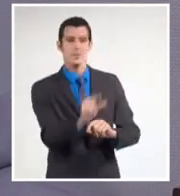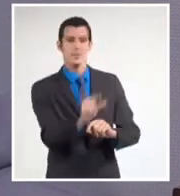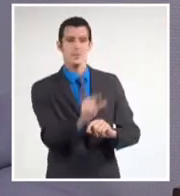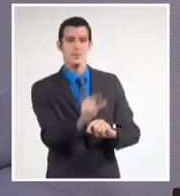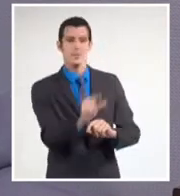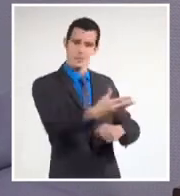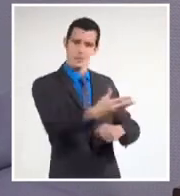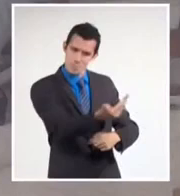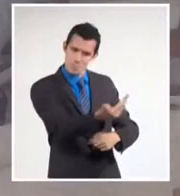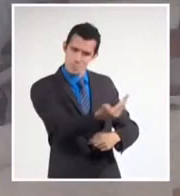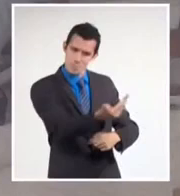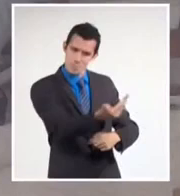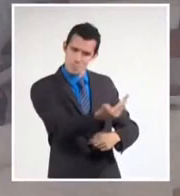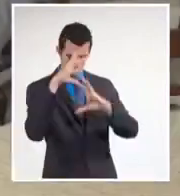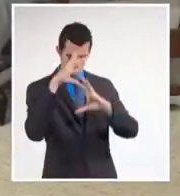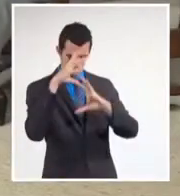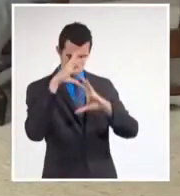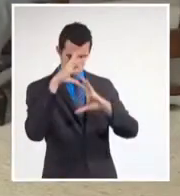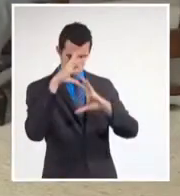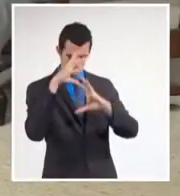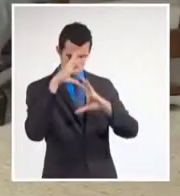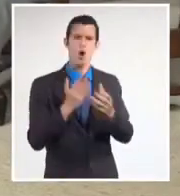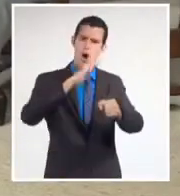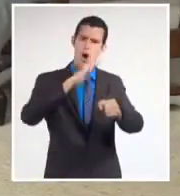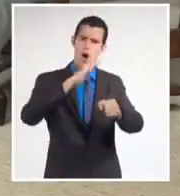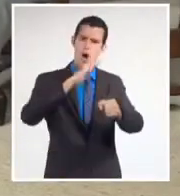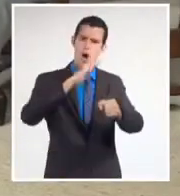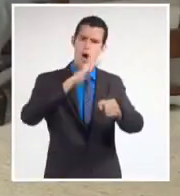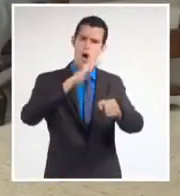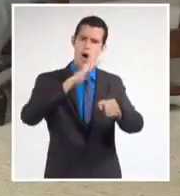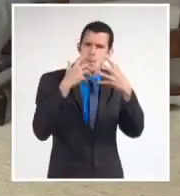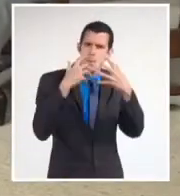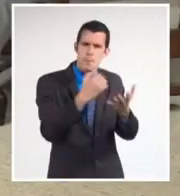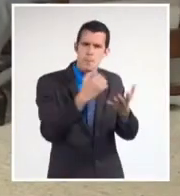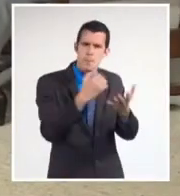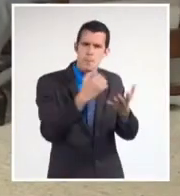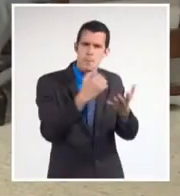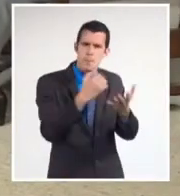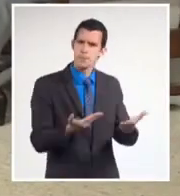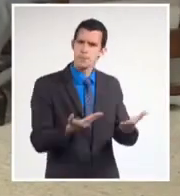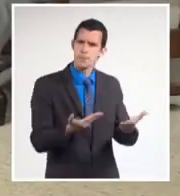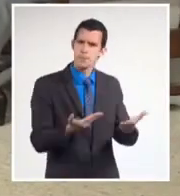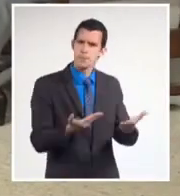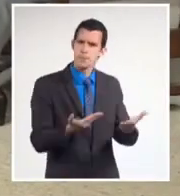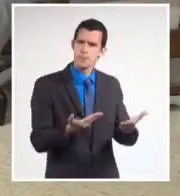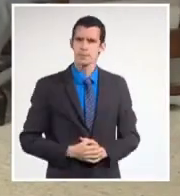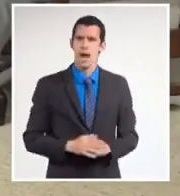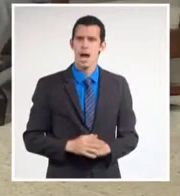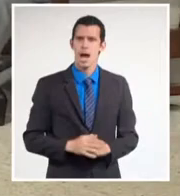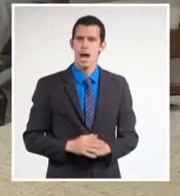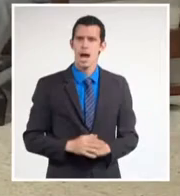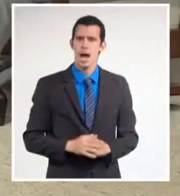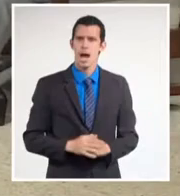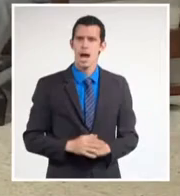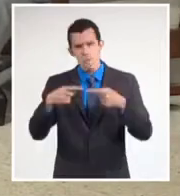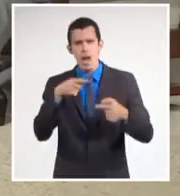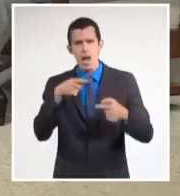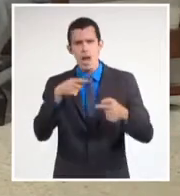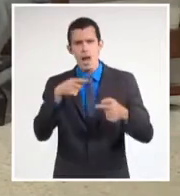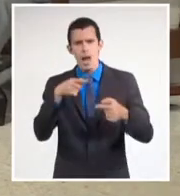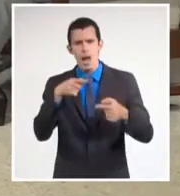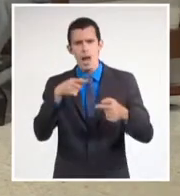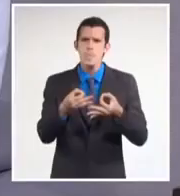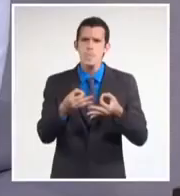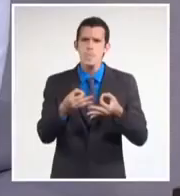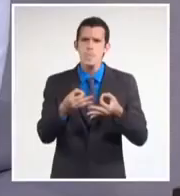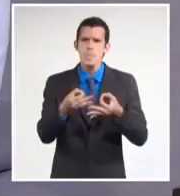tantos parámetros, pero yo creo que es un desafío, porque como también se dijo en el pleno, el azúcar distingue a Cuba. Y tú te imaginas, alguien se preguntaba